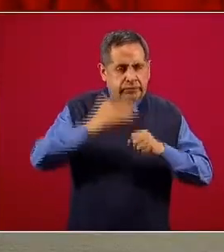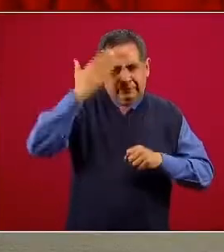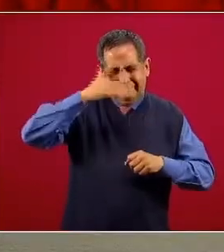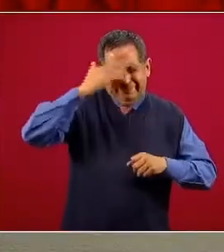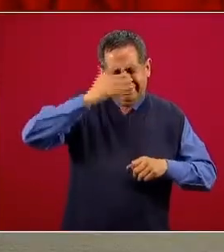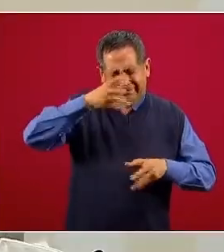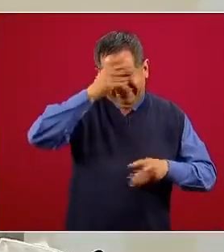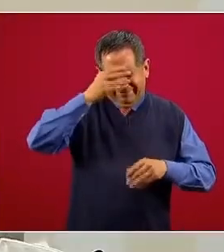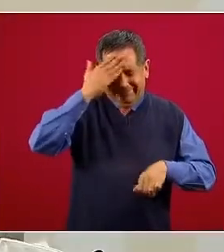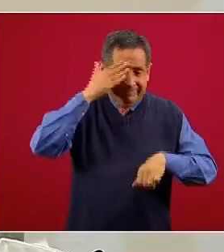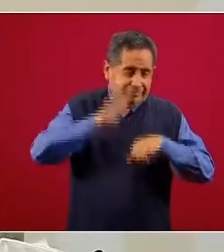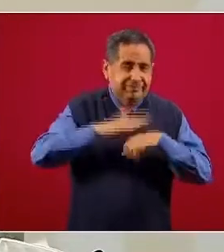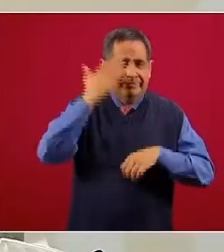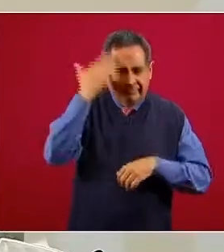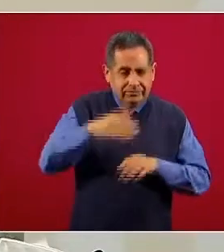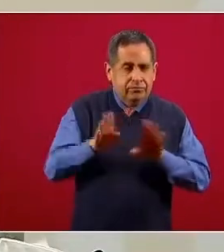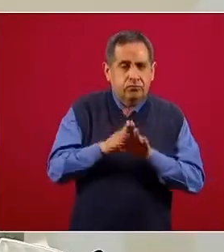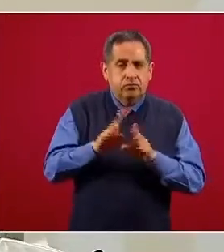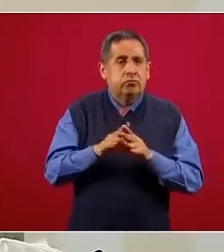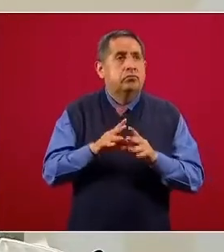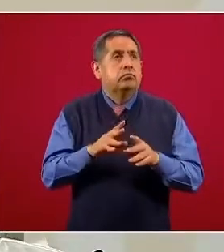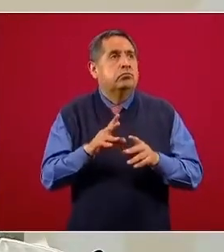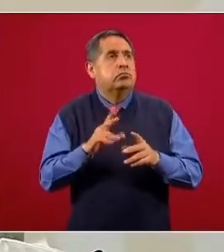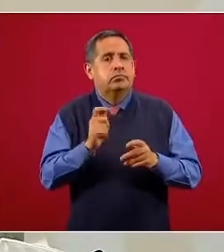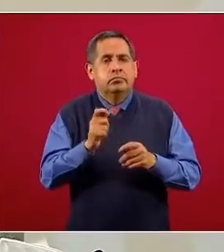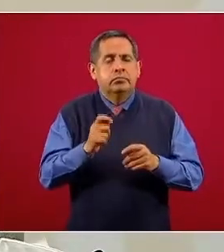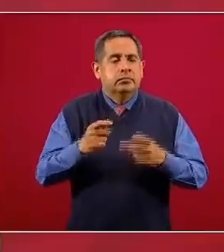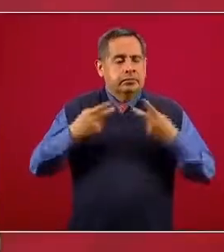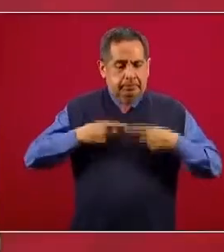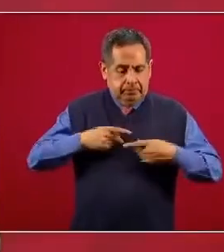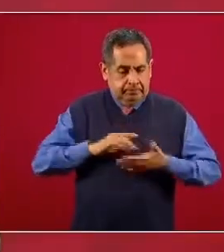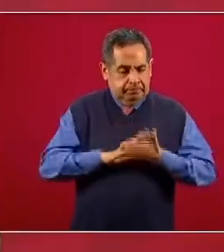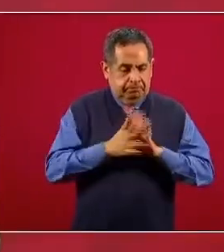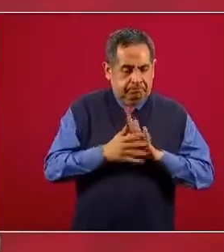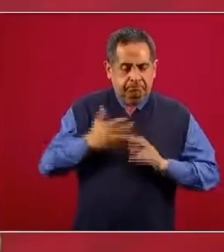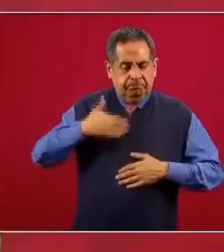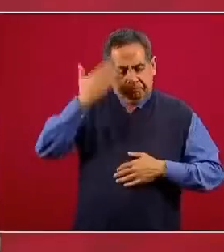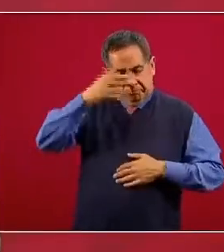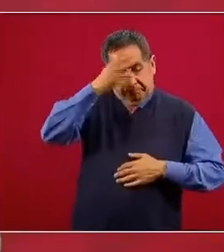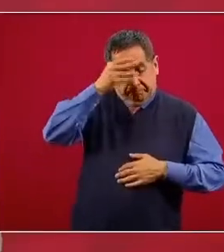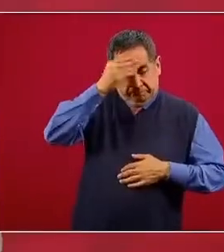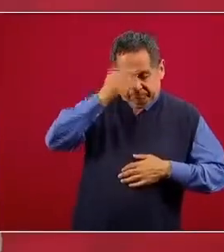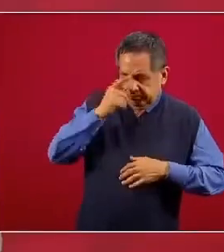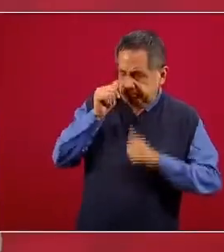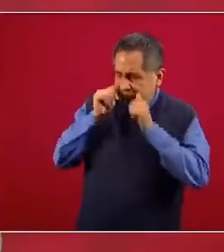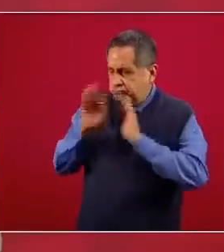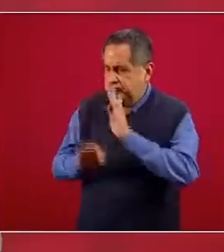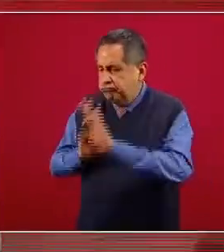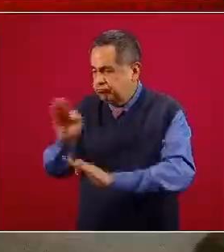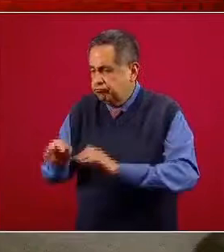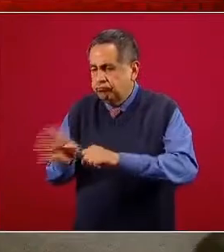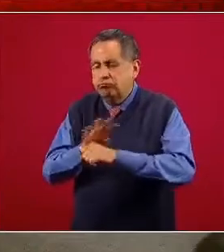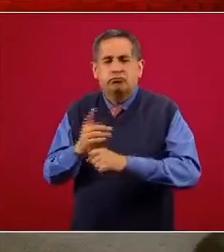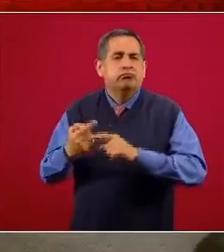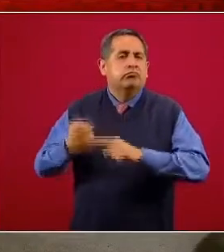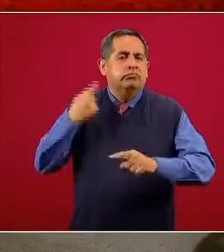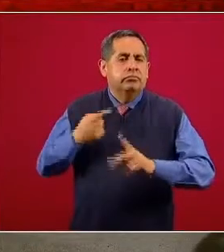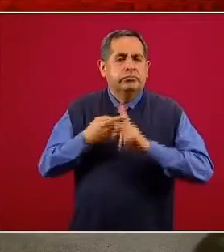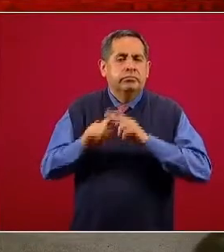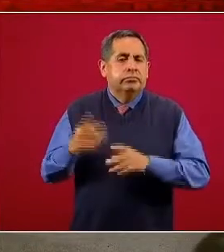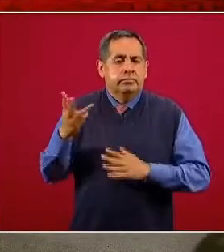capacitado en el programa de reconversión de recursos humanos que instauró la Secretaría de Salud hace más de 3